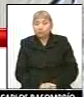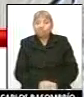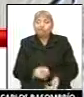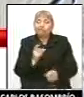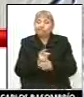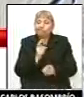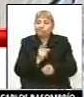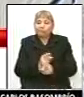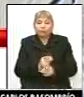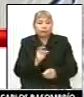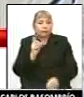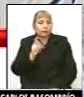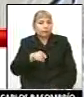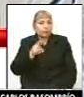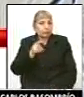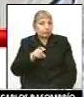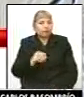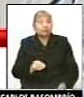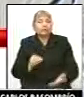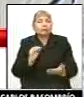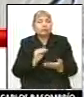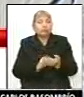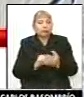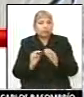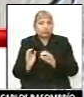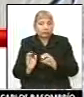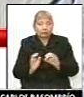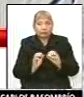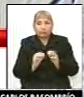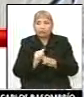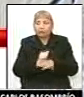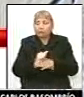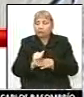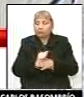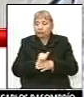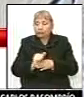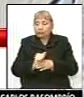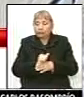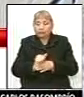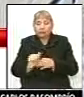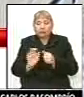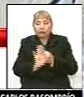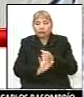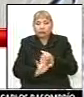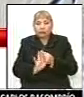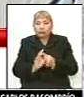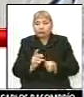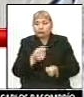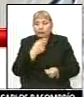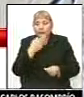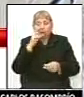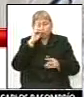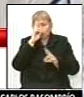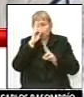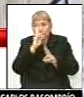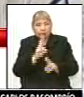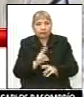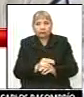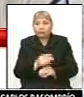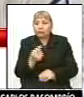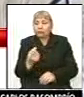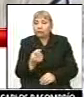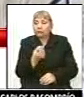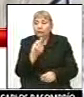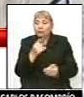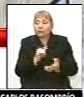pero necesitamos volverlo a hacer porque en la práctica las áreas naturales protegidas no se respetan, incluyendo no solo las